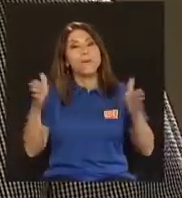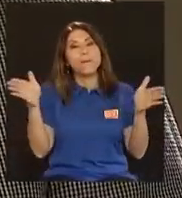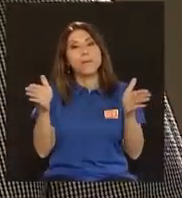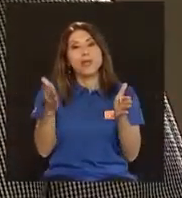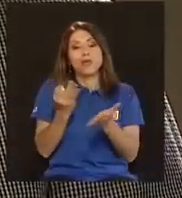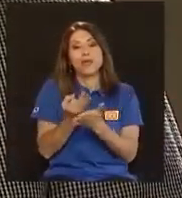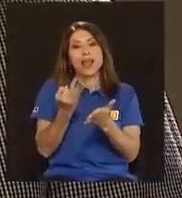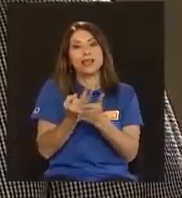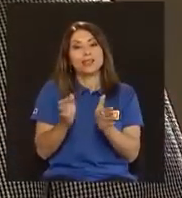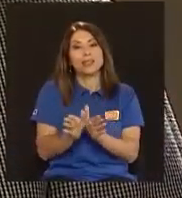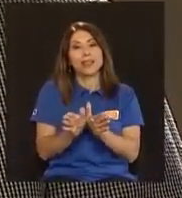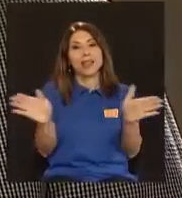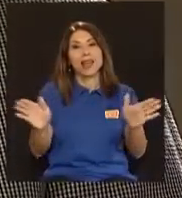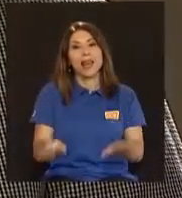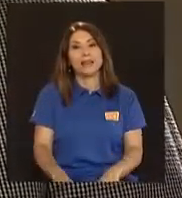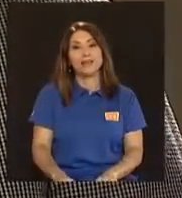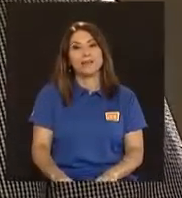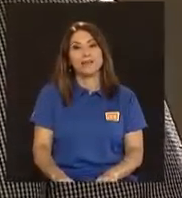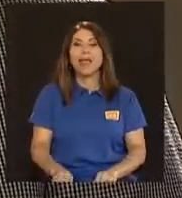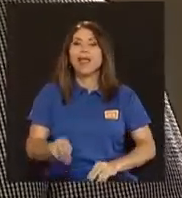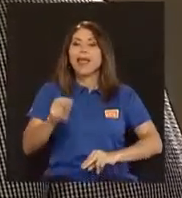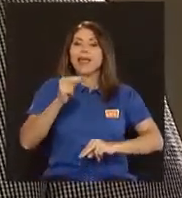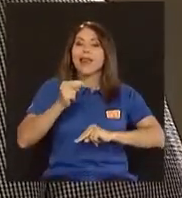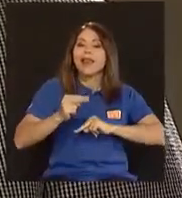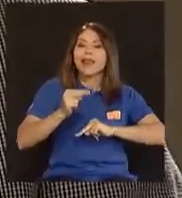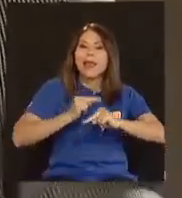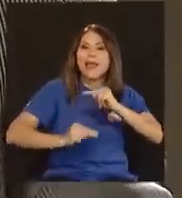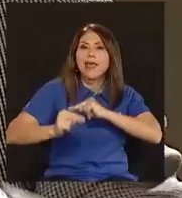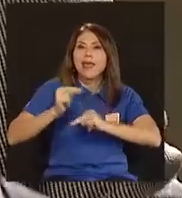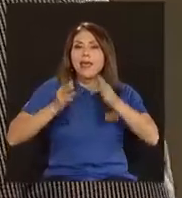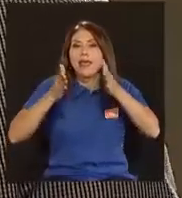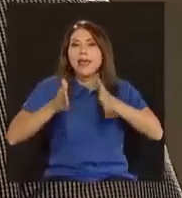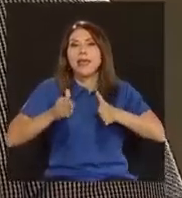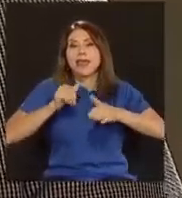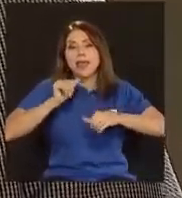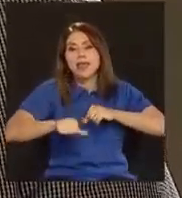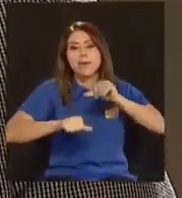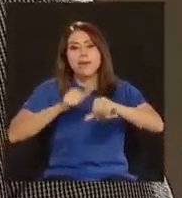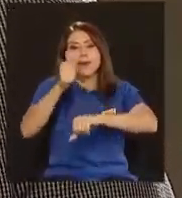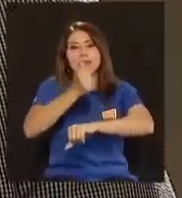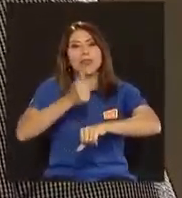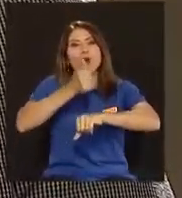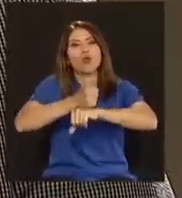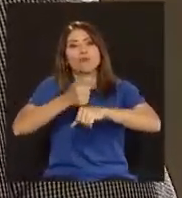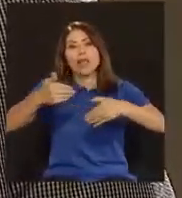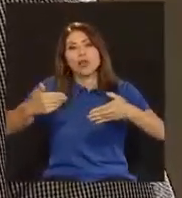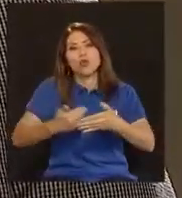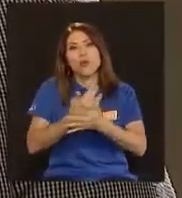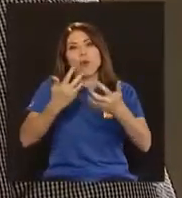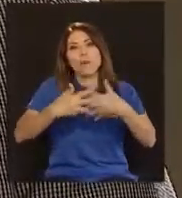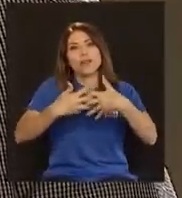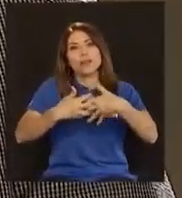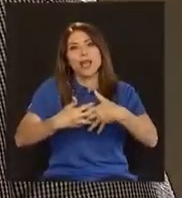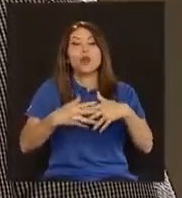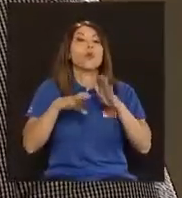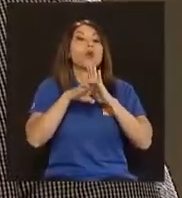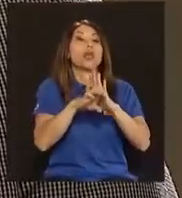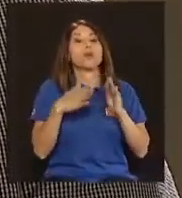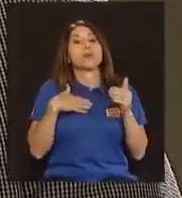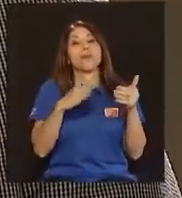es el emprendedor, el nuevo empresario, ¿verdad? Cuando yo voy a tu verdulería en el